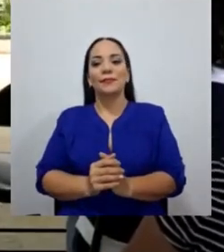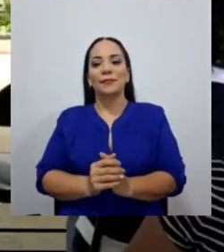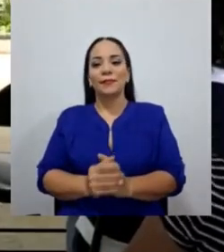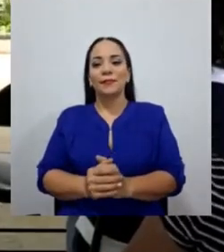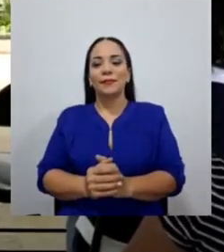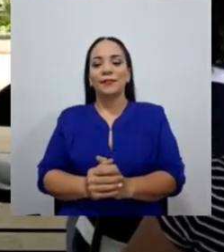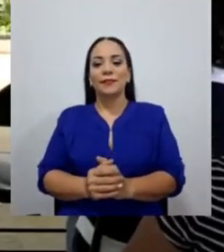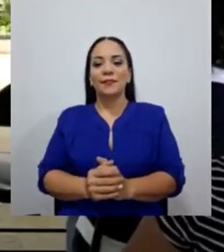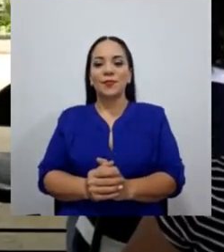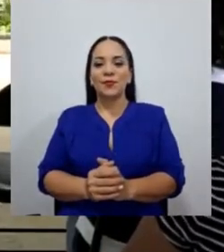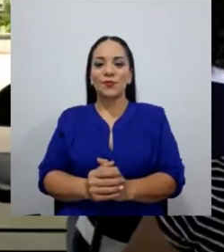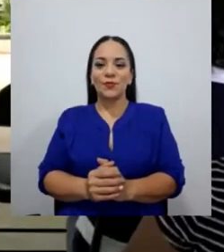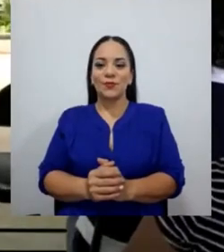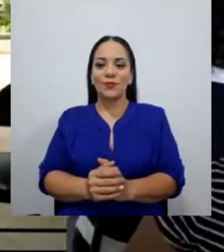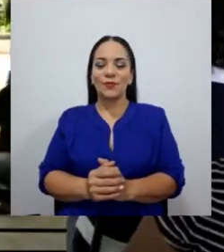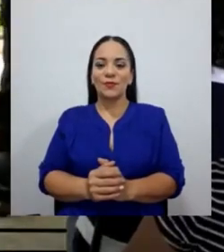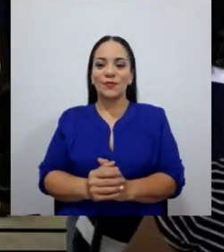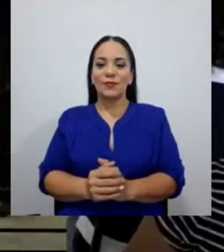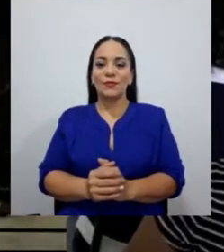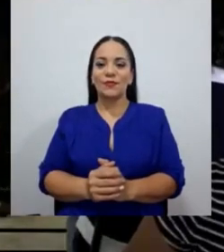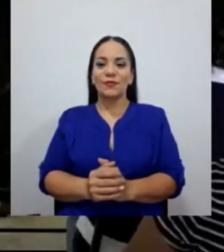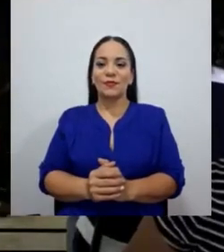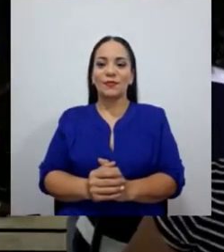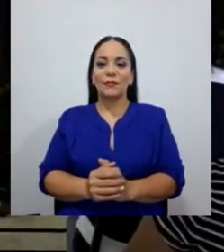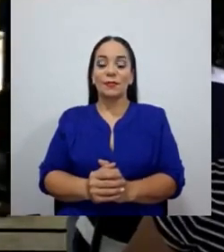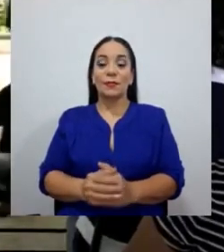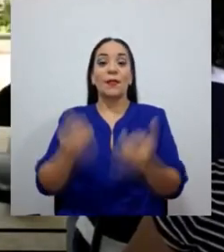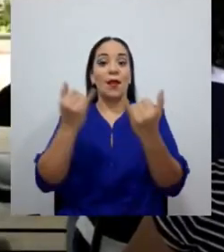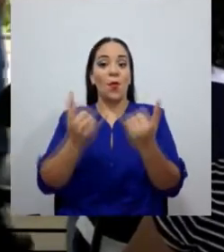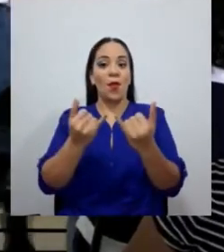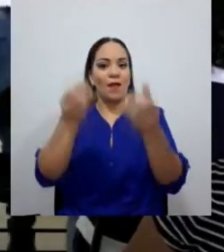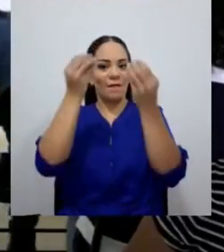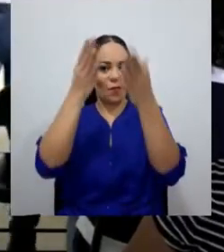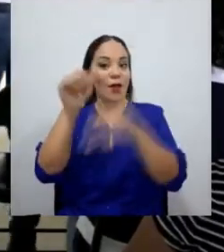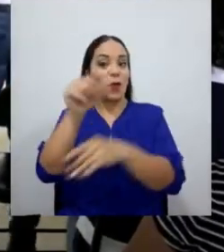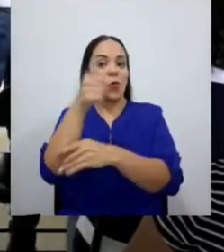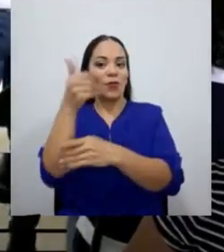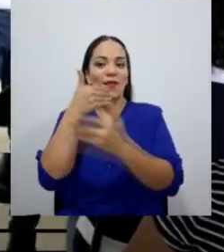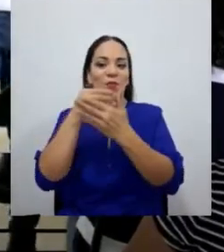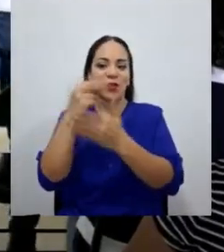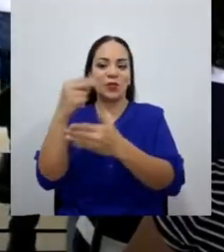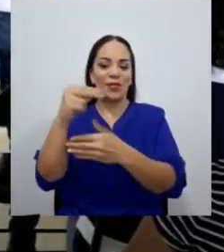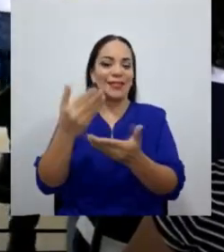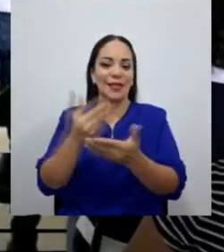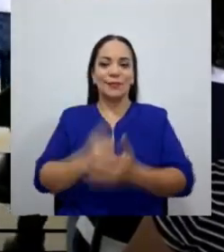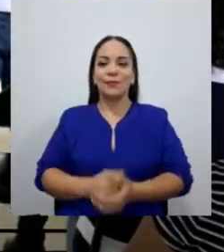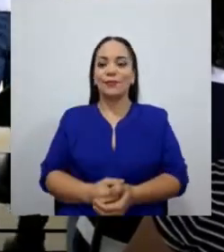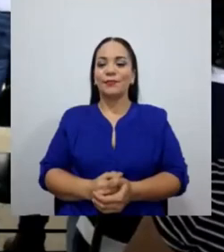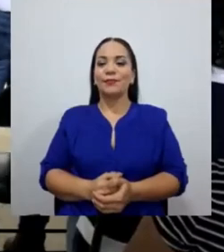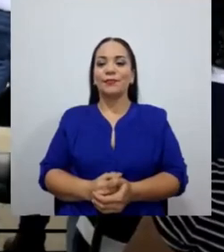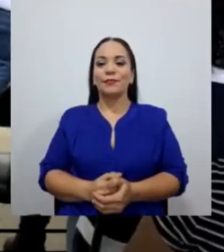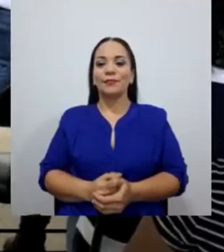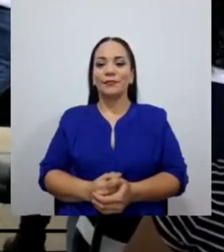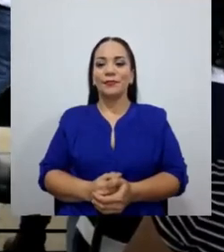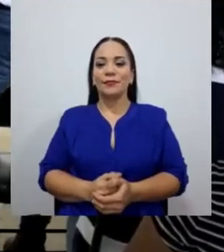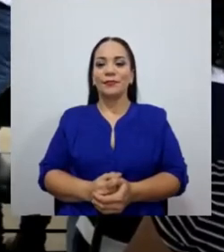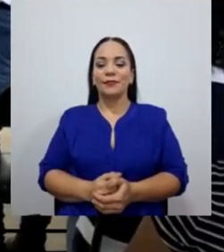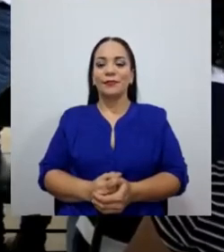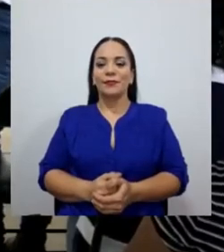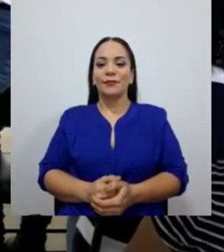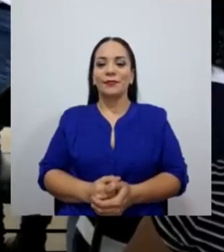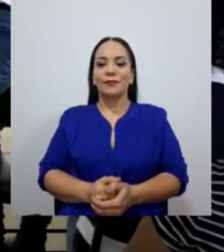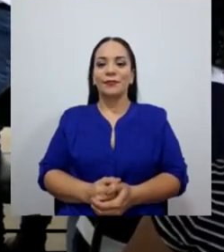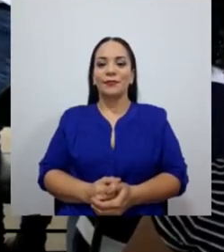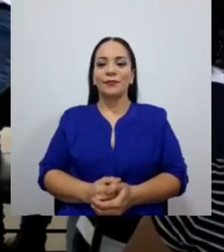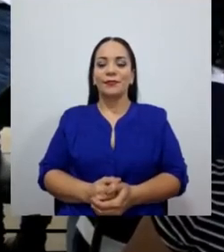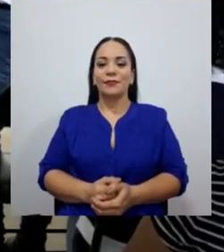adquisición de dos nuevas fincas para su respectiva entrega a sus verdaderos dueños. Se trata de predios ubicados en el territorio indígena en Rey Curré,